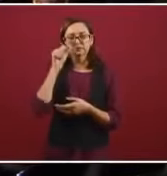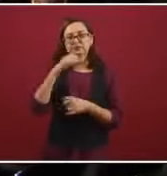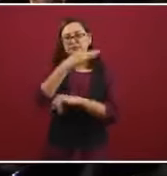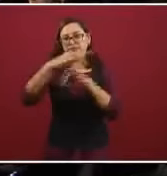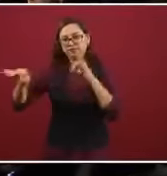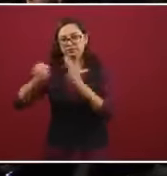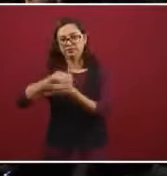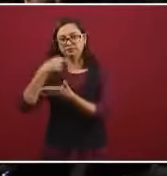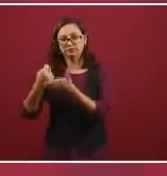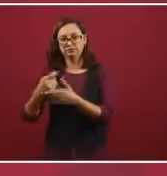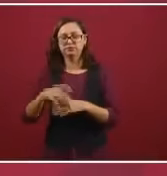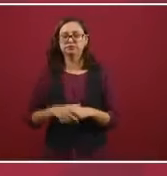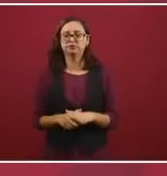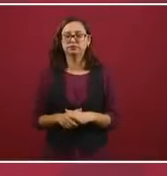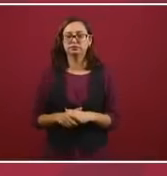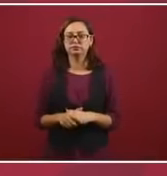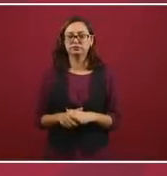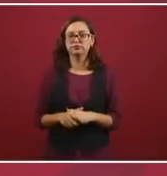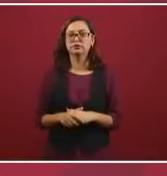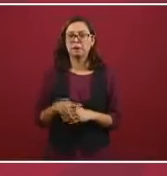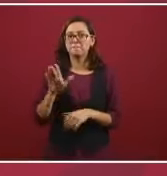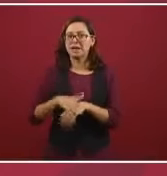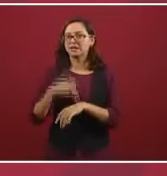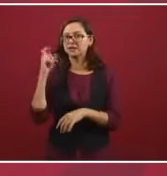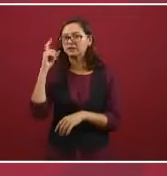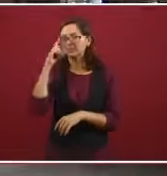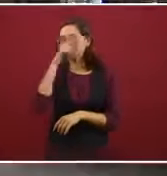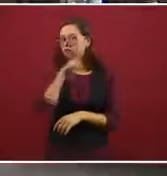Tamaulipas. Tamaulipas ha costado más trabajo.